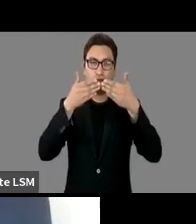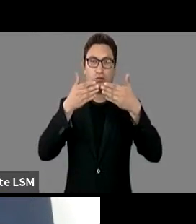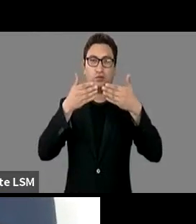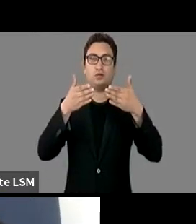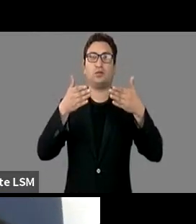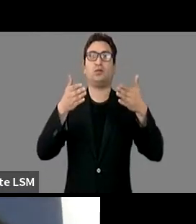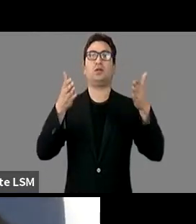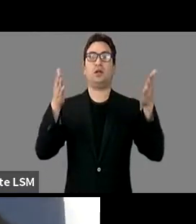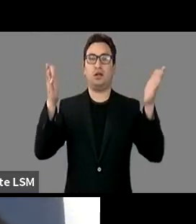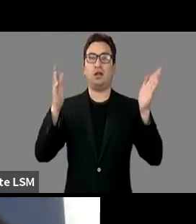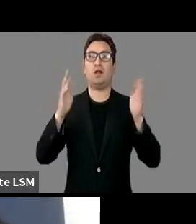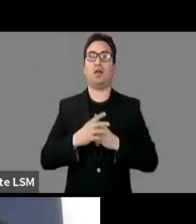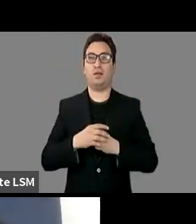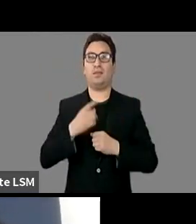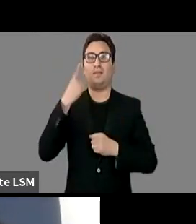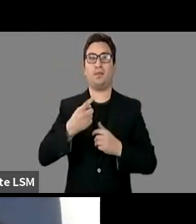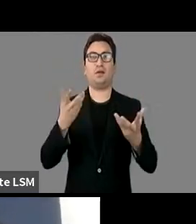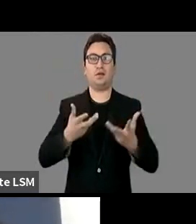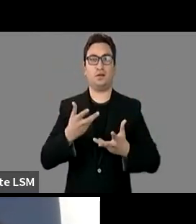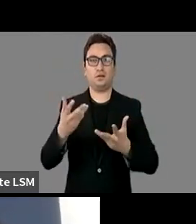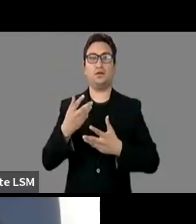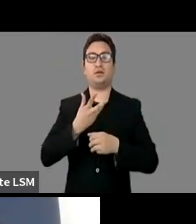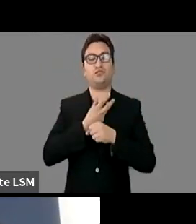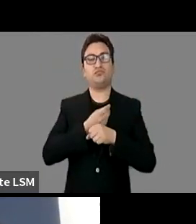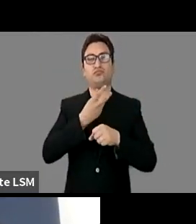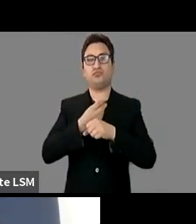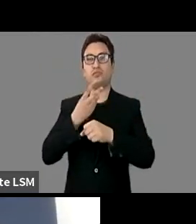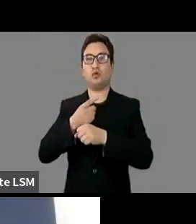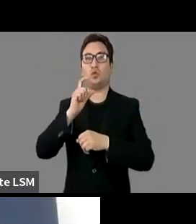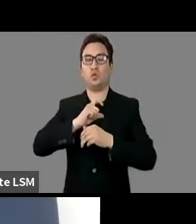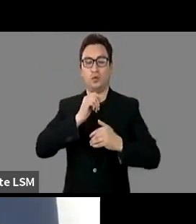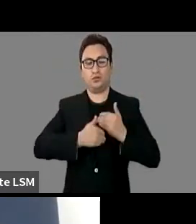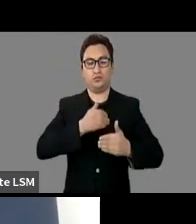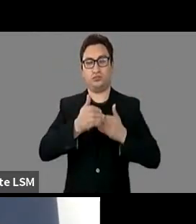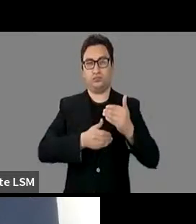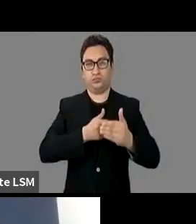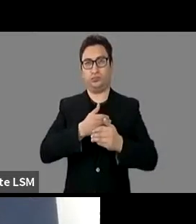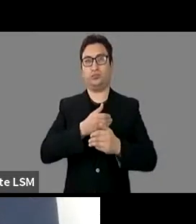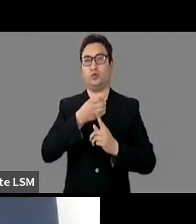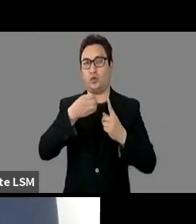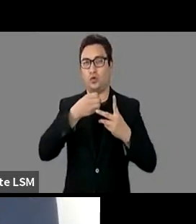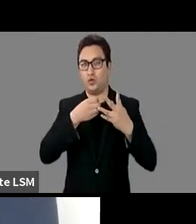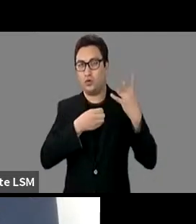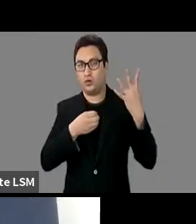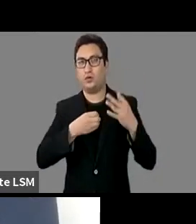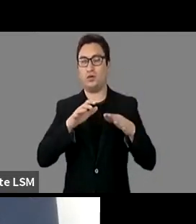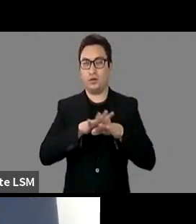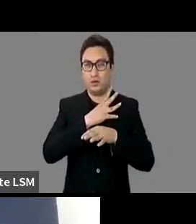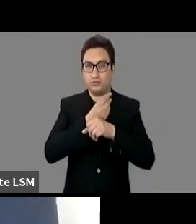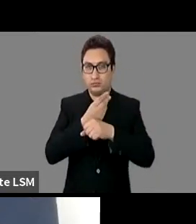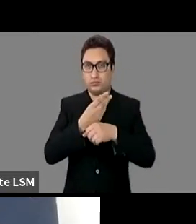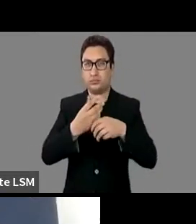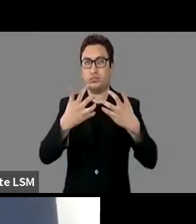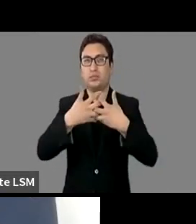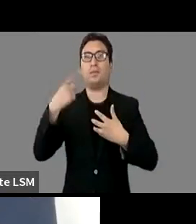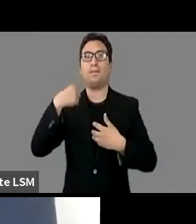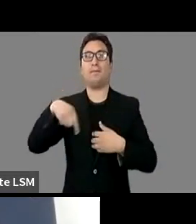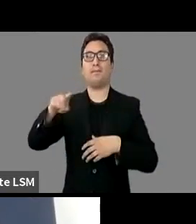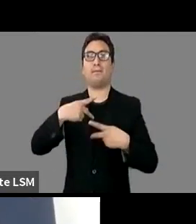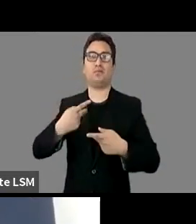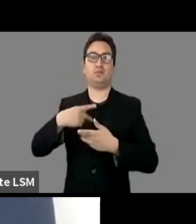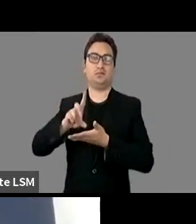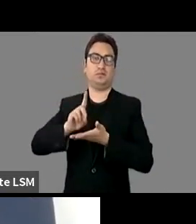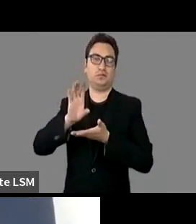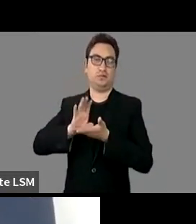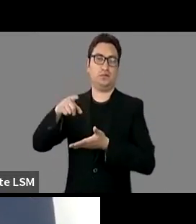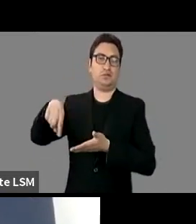esta práctica de hacer ajustes en los procedimientos, que sin lugar a duda es el elemento esencial para que las personas con discapacidad